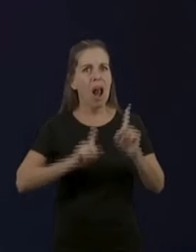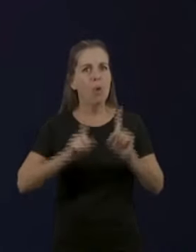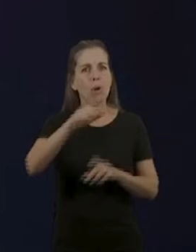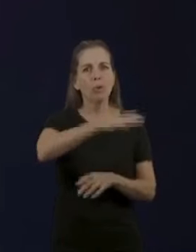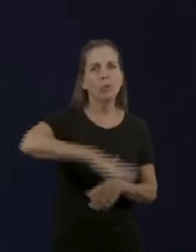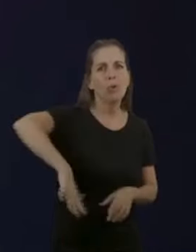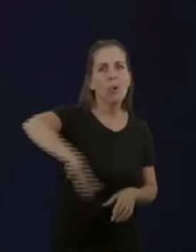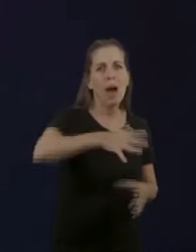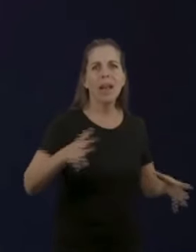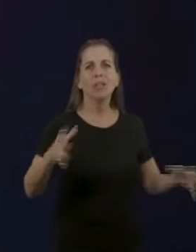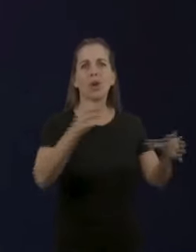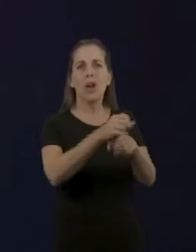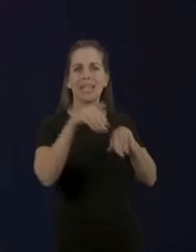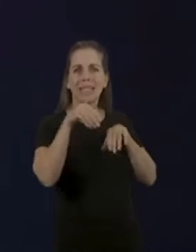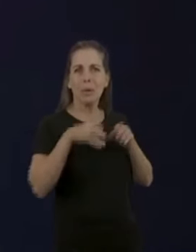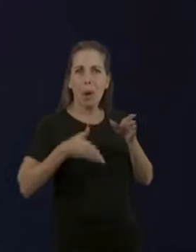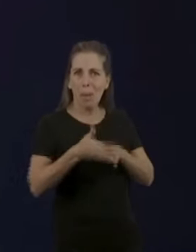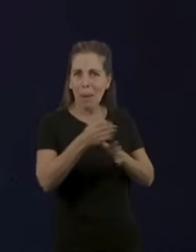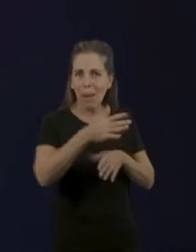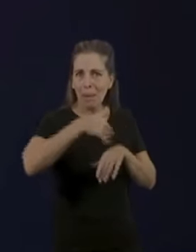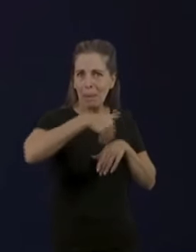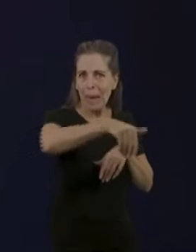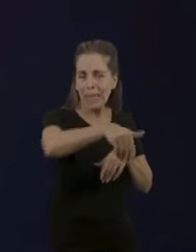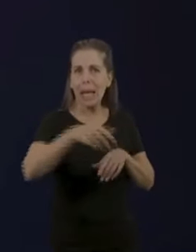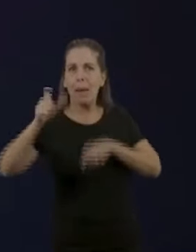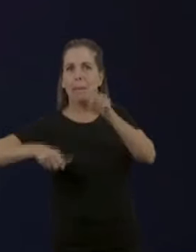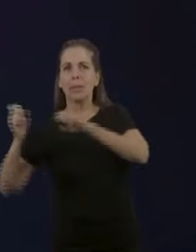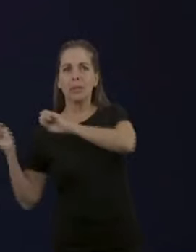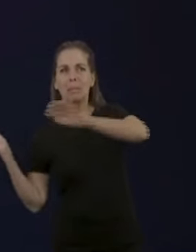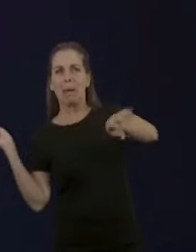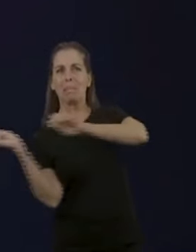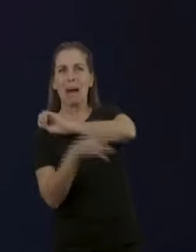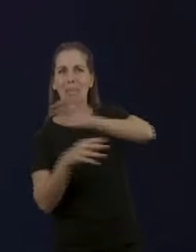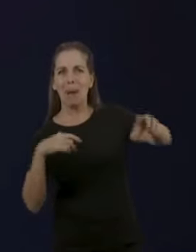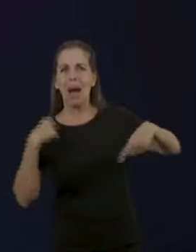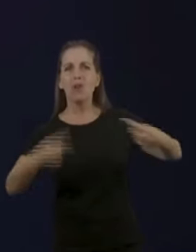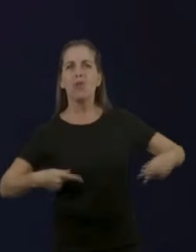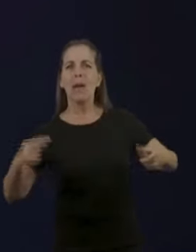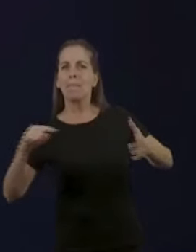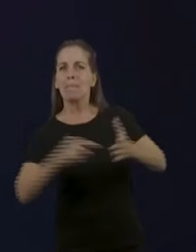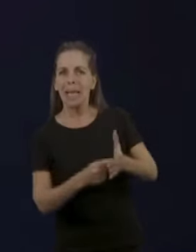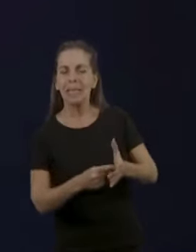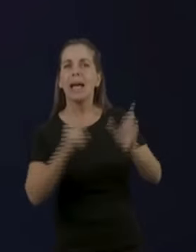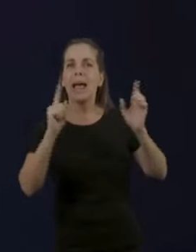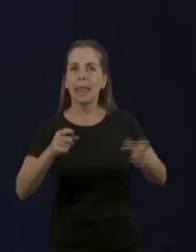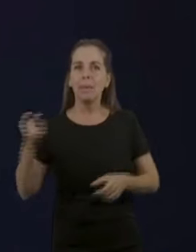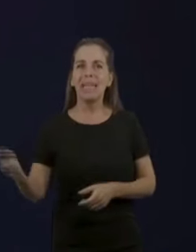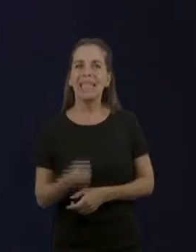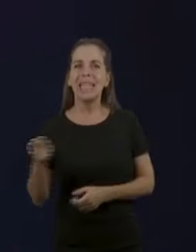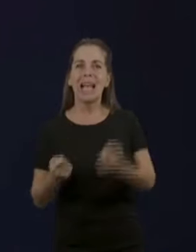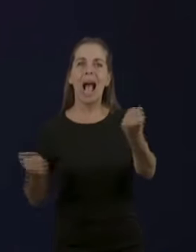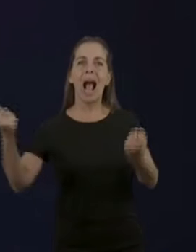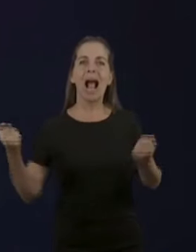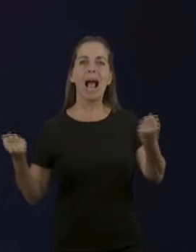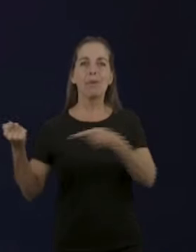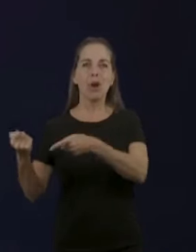agredidos a piedrazos y pincharon cubiertas con clavos hubo fuerzas de choque del sindicato de camioneros